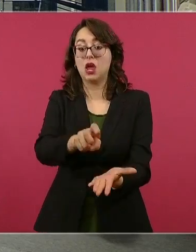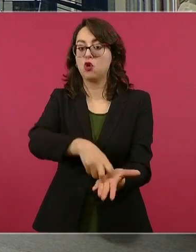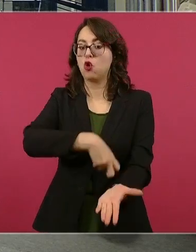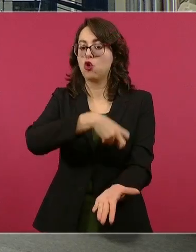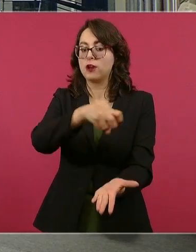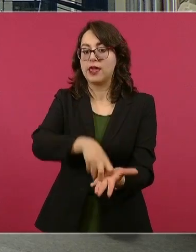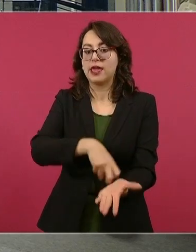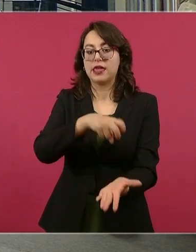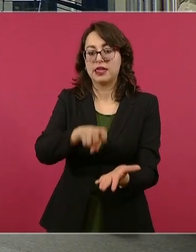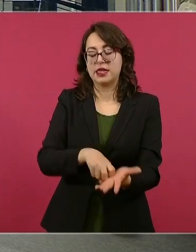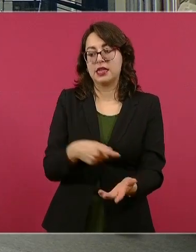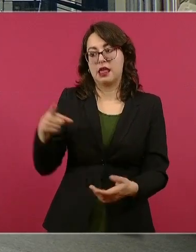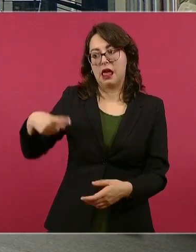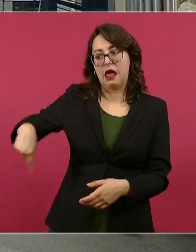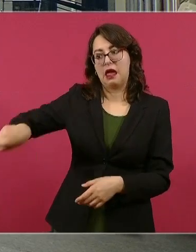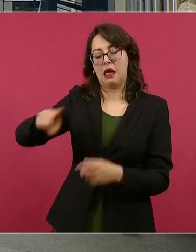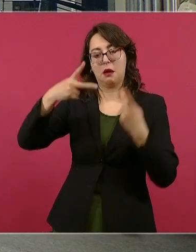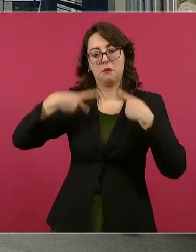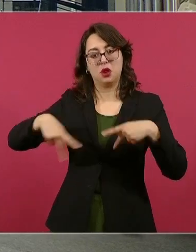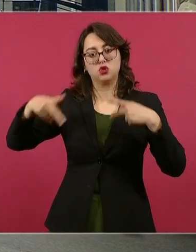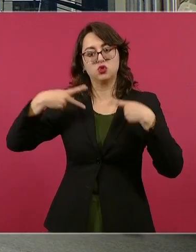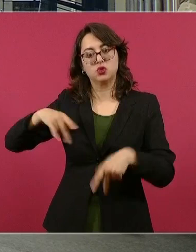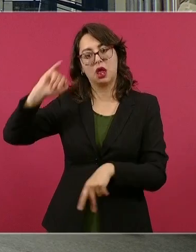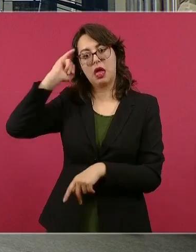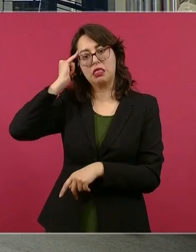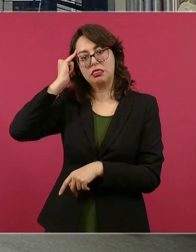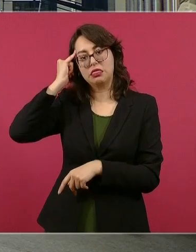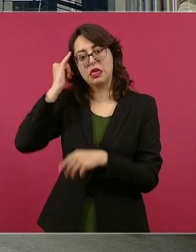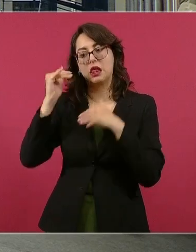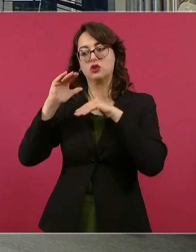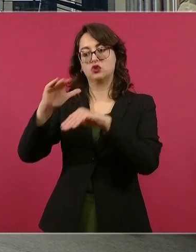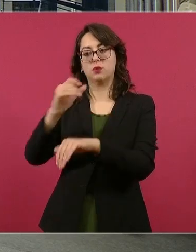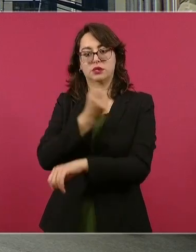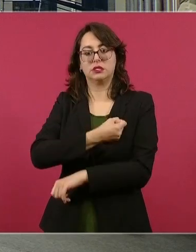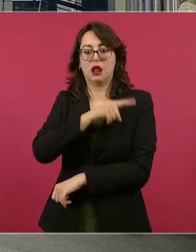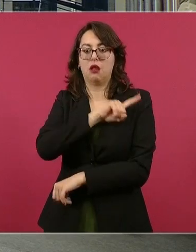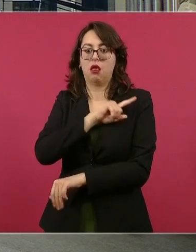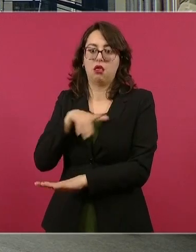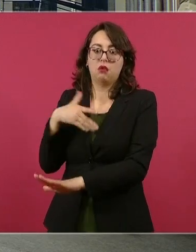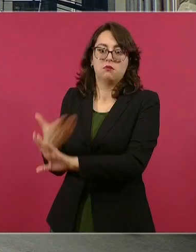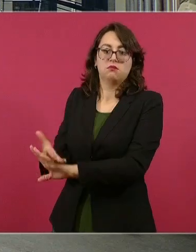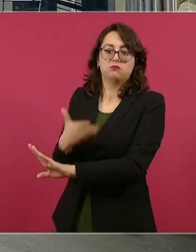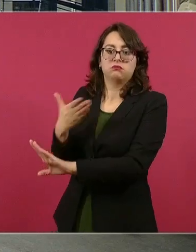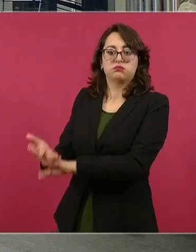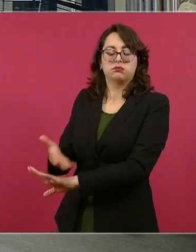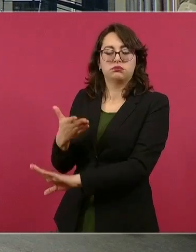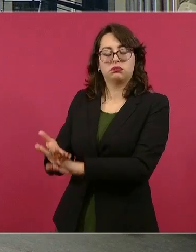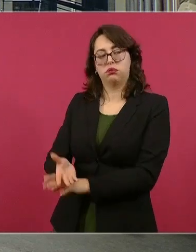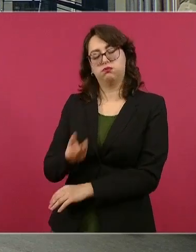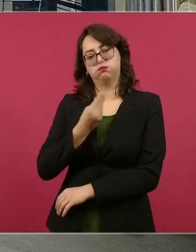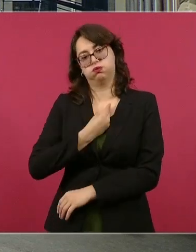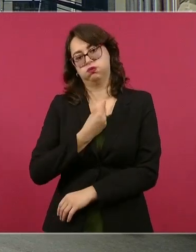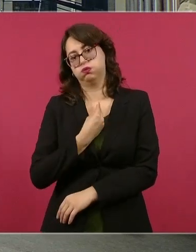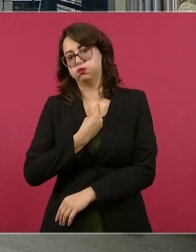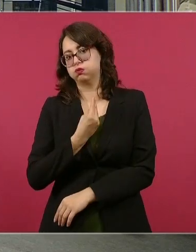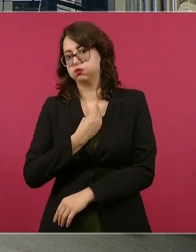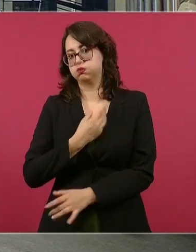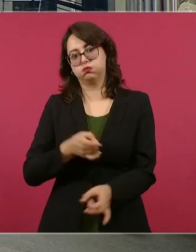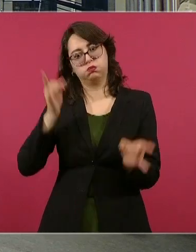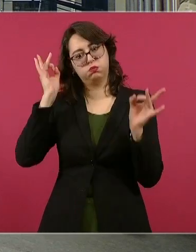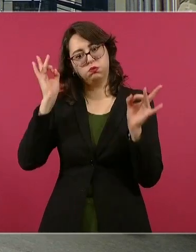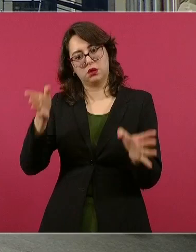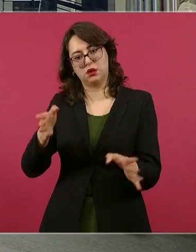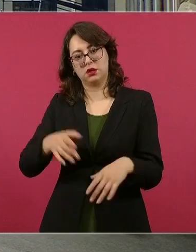afectando a quienes ejercen el conocimiento ancestral en materia de salud. Mi segunda intervención es comentarle,